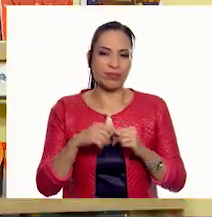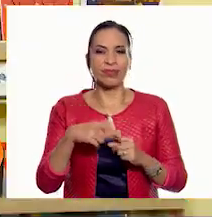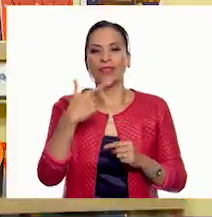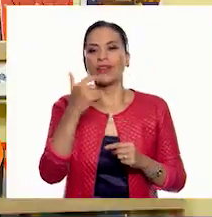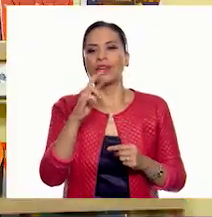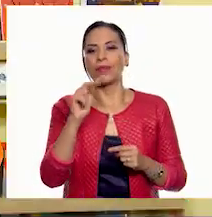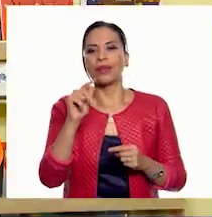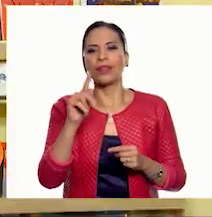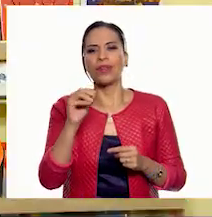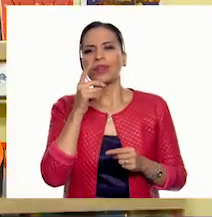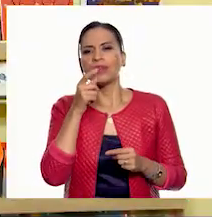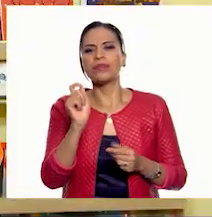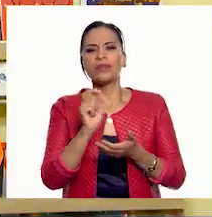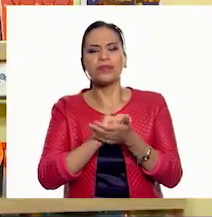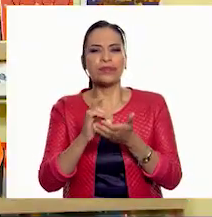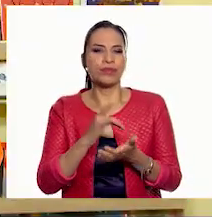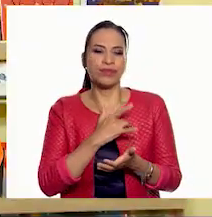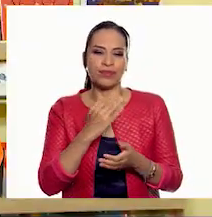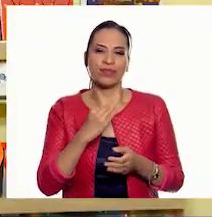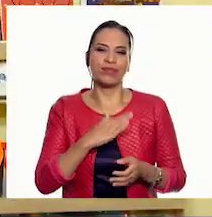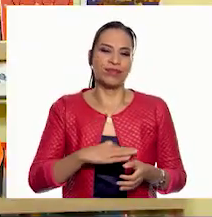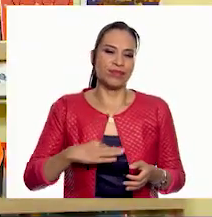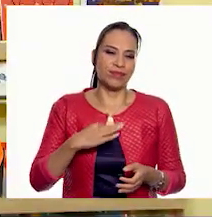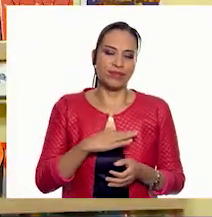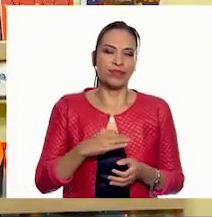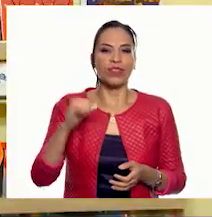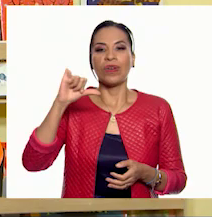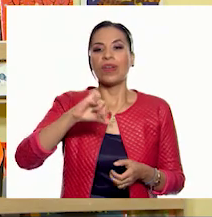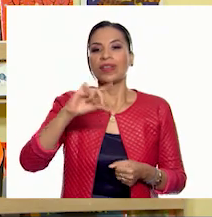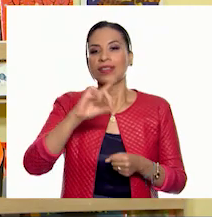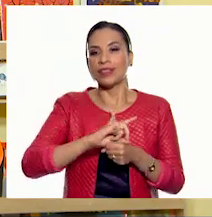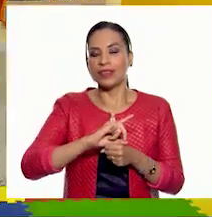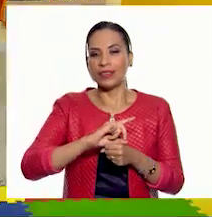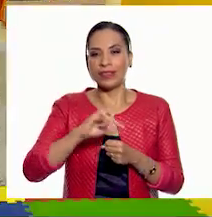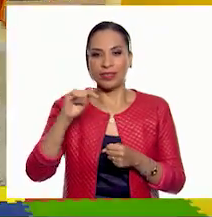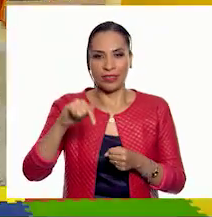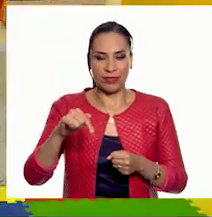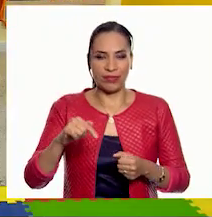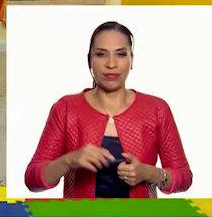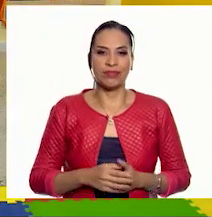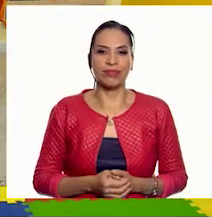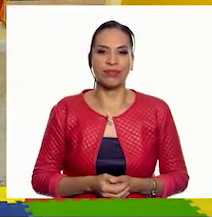Garabato nos está diciendo que se siente muy feliz por estar el día de hoy aquí.